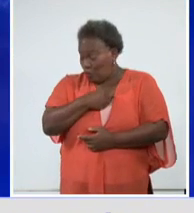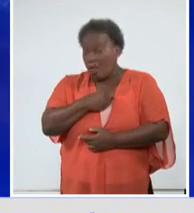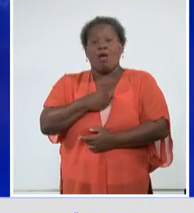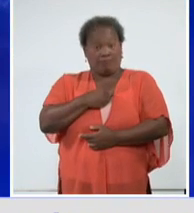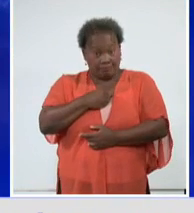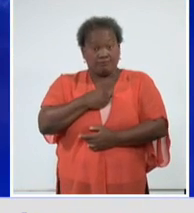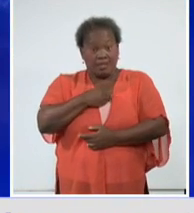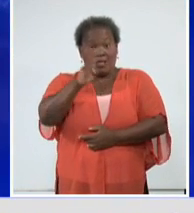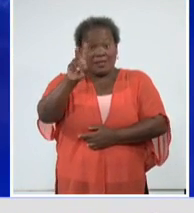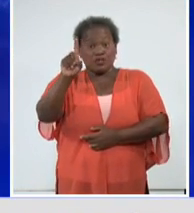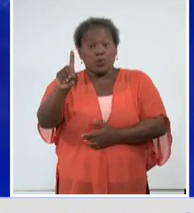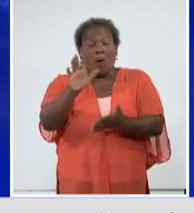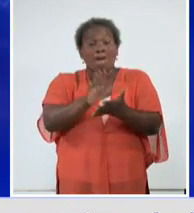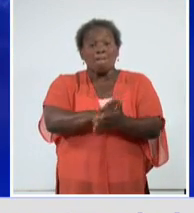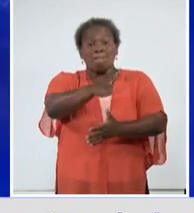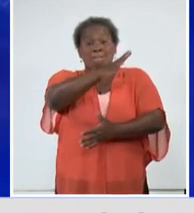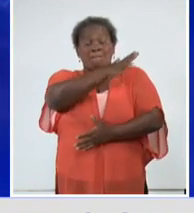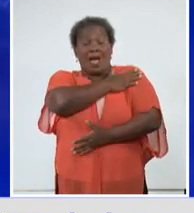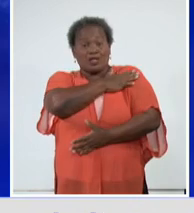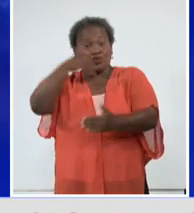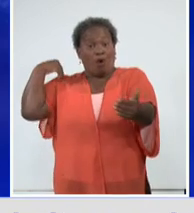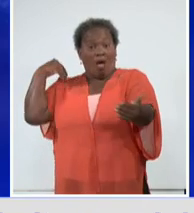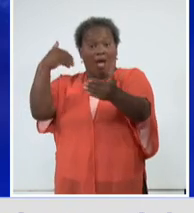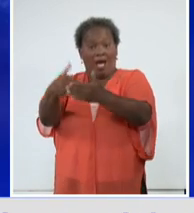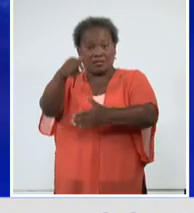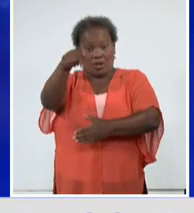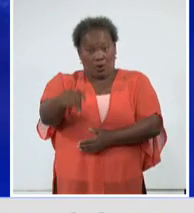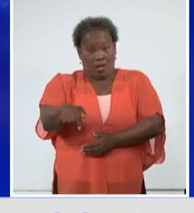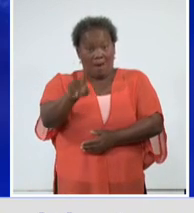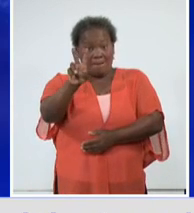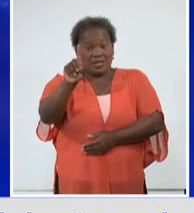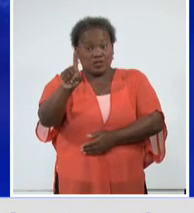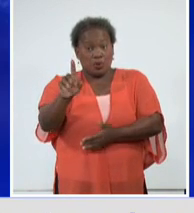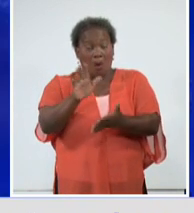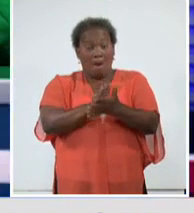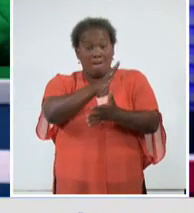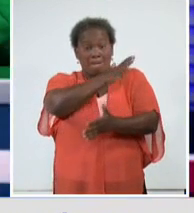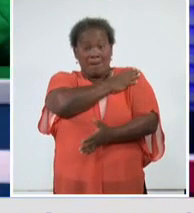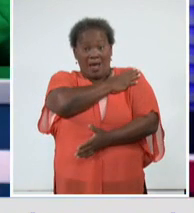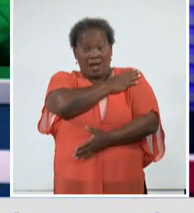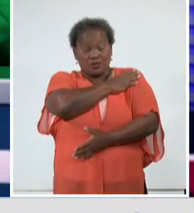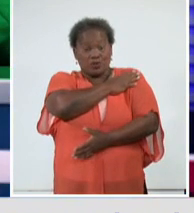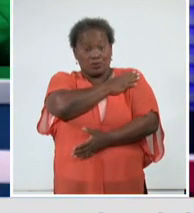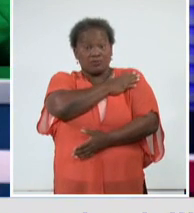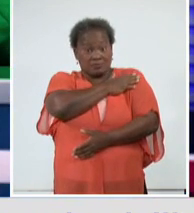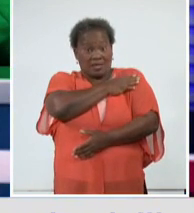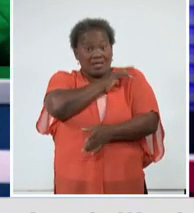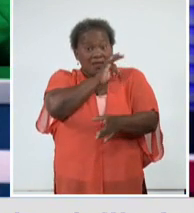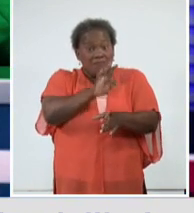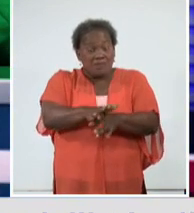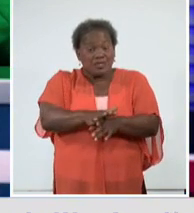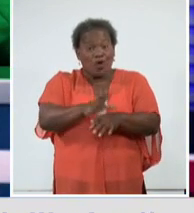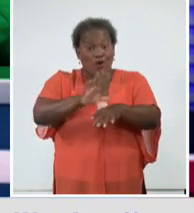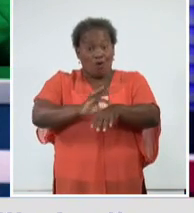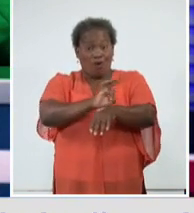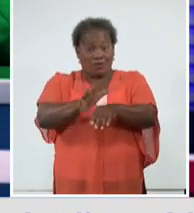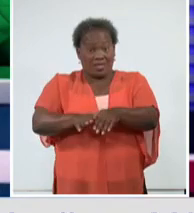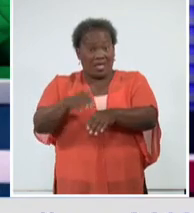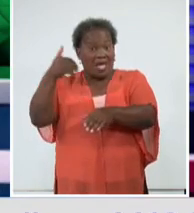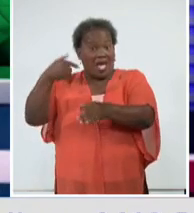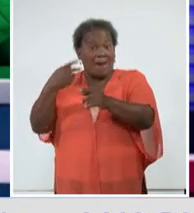21 de marzo a la fecha, que el 21 de marzo, como hemos dicho en anteriores comparecencias, fue cuando se diagnosticó el